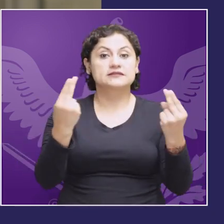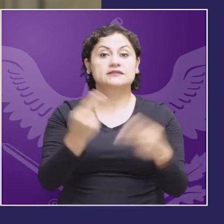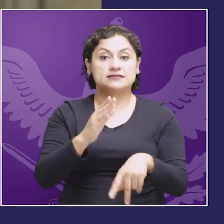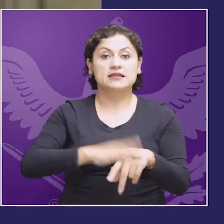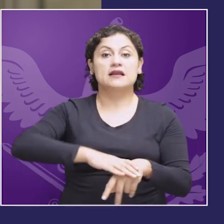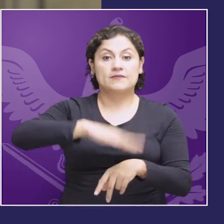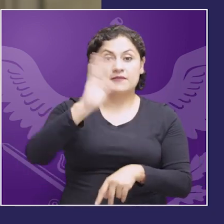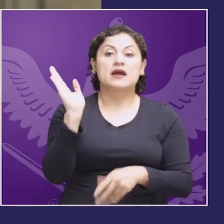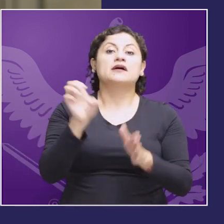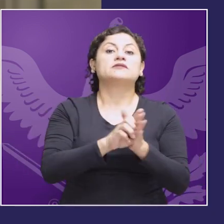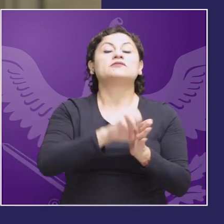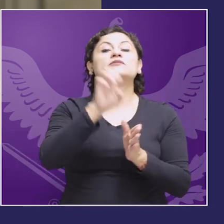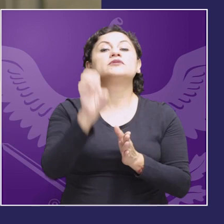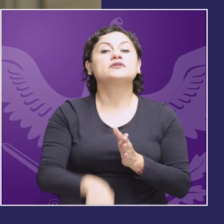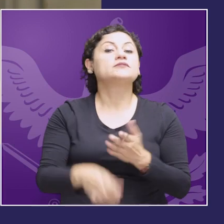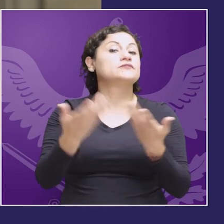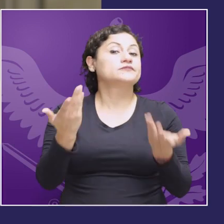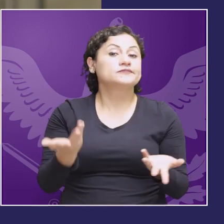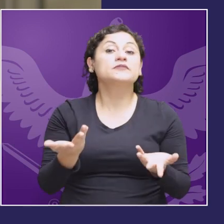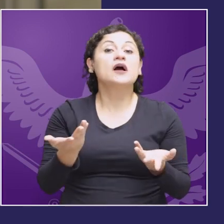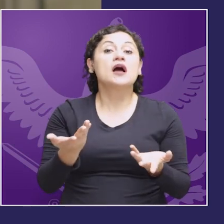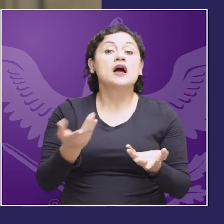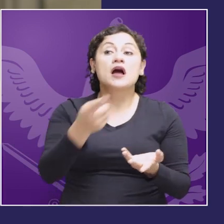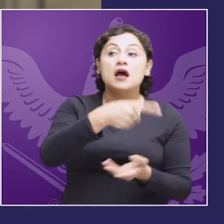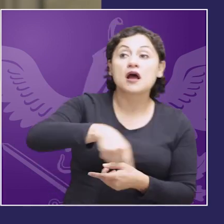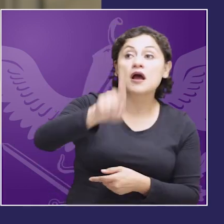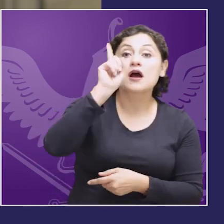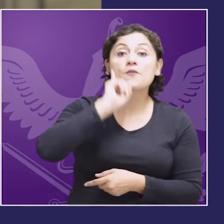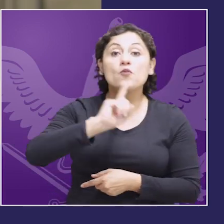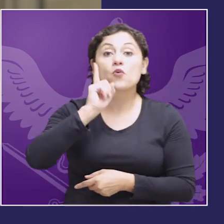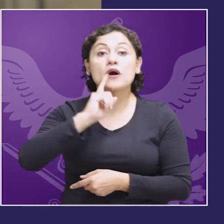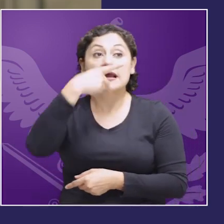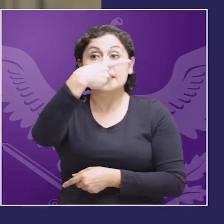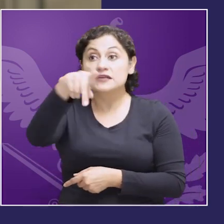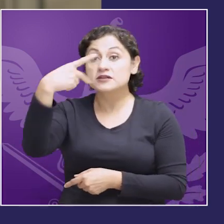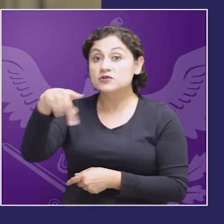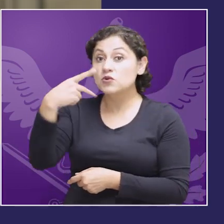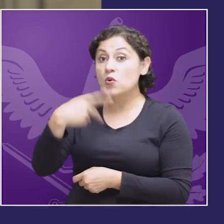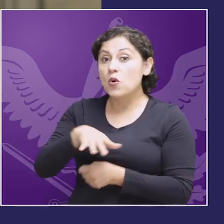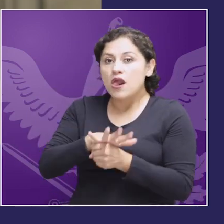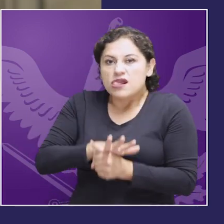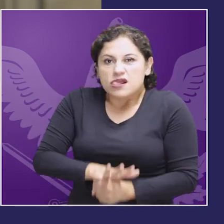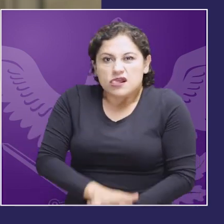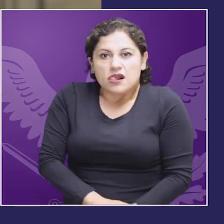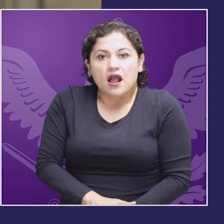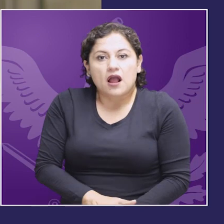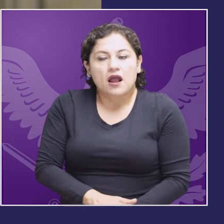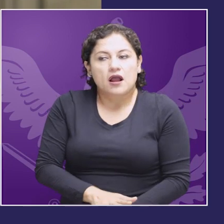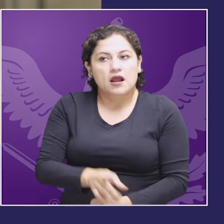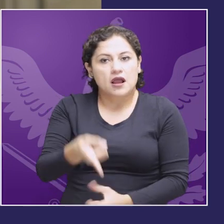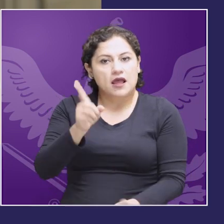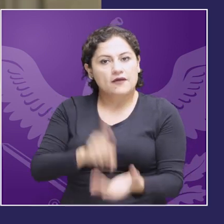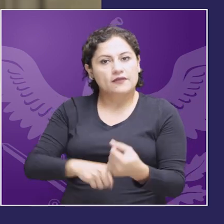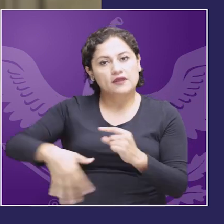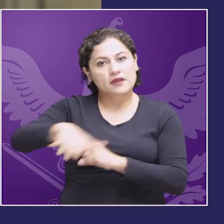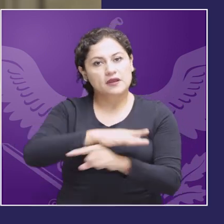manera de canalizar las denuncias de las mujeres que estaban siendo sometidas a violencia. Y yo creo que